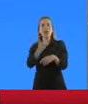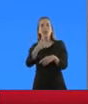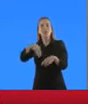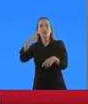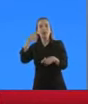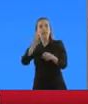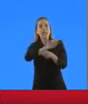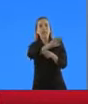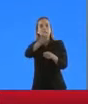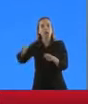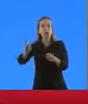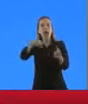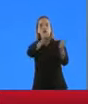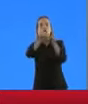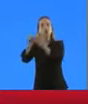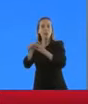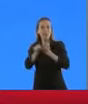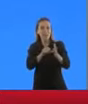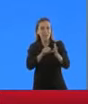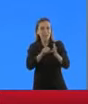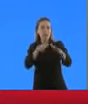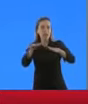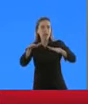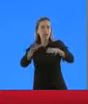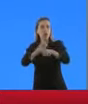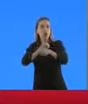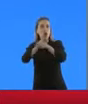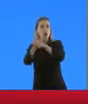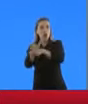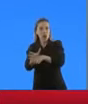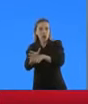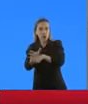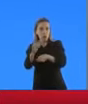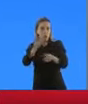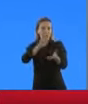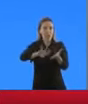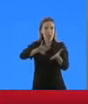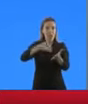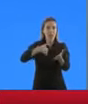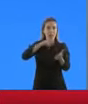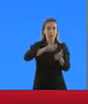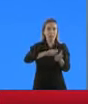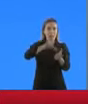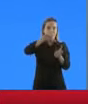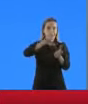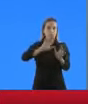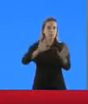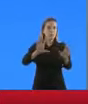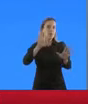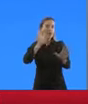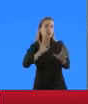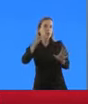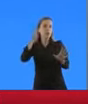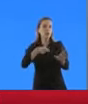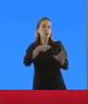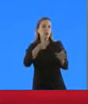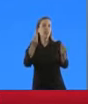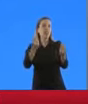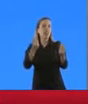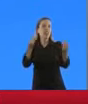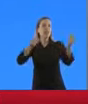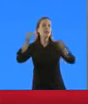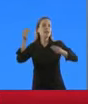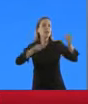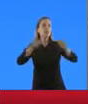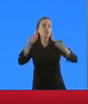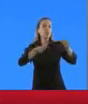elección. Es decir, que afronte concretamente la elección como presidente. No lo descarto, lo conozco a Zannini y